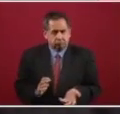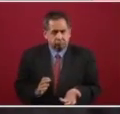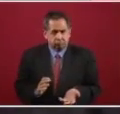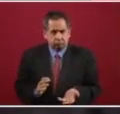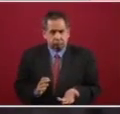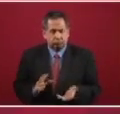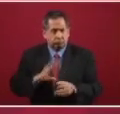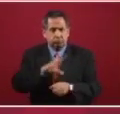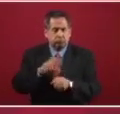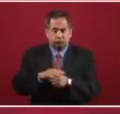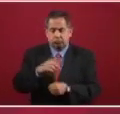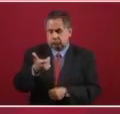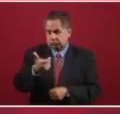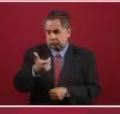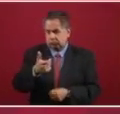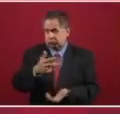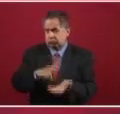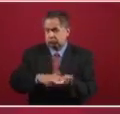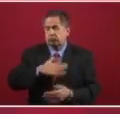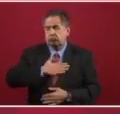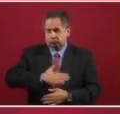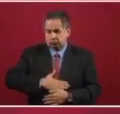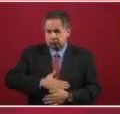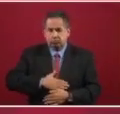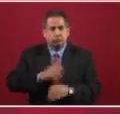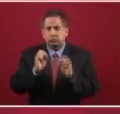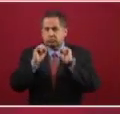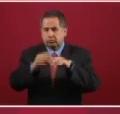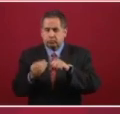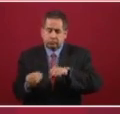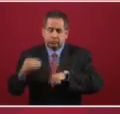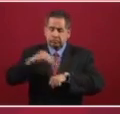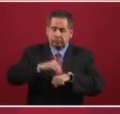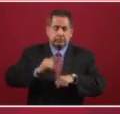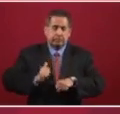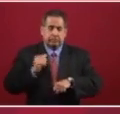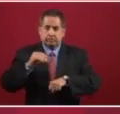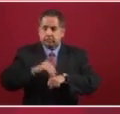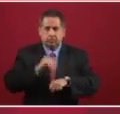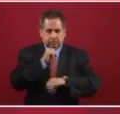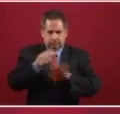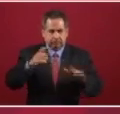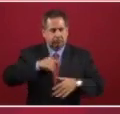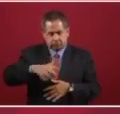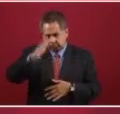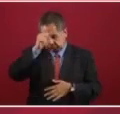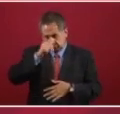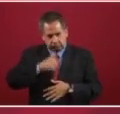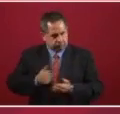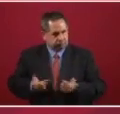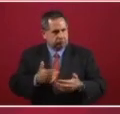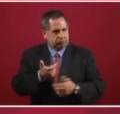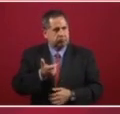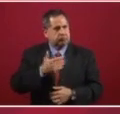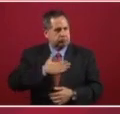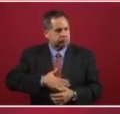con precio justo, es decir, sin aumento, de acuerdo al compromiso.